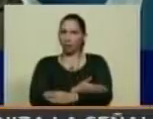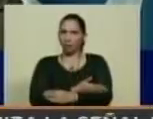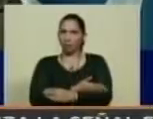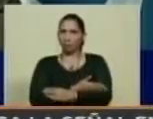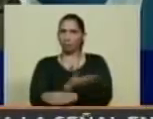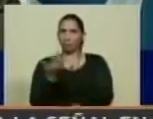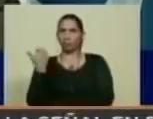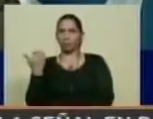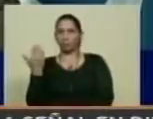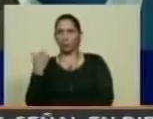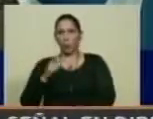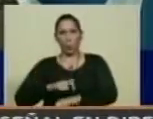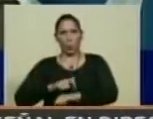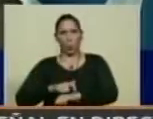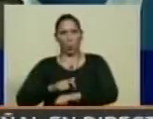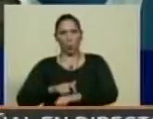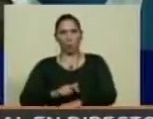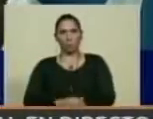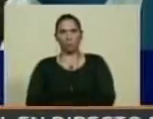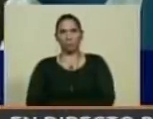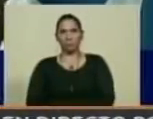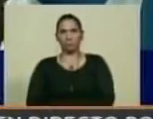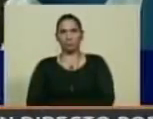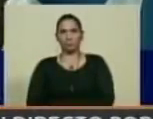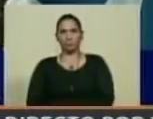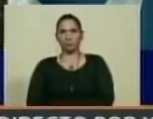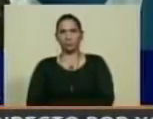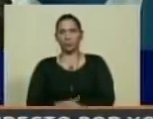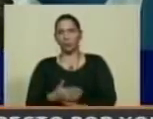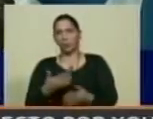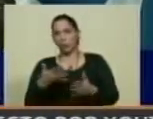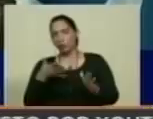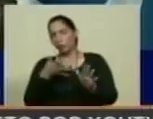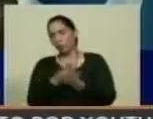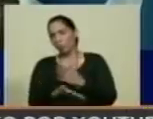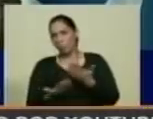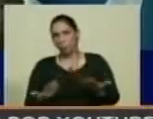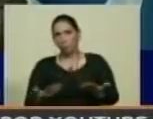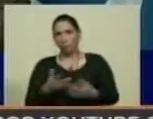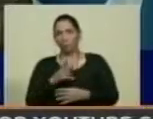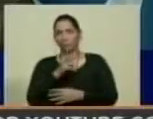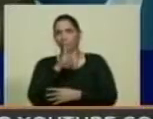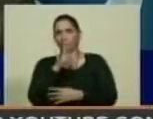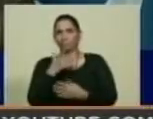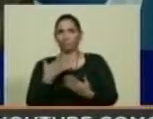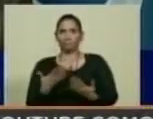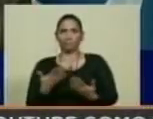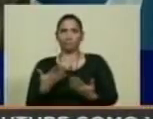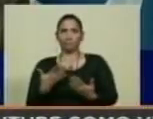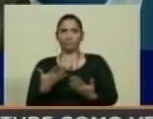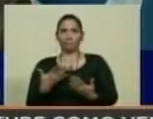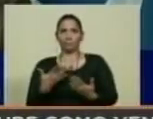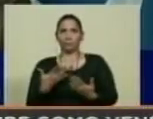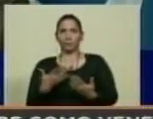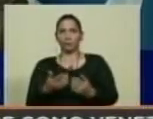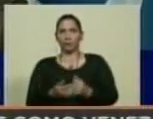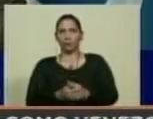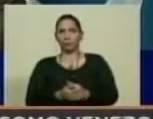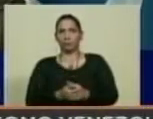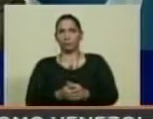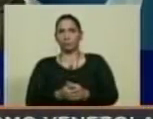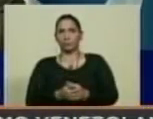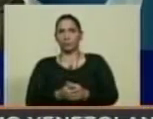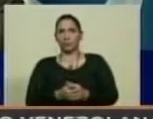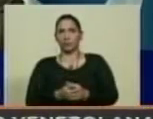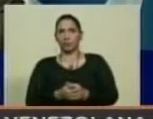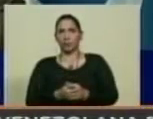apenas unas horas en relación al lamentable caso del suicidio ciudadano